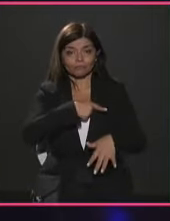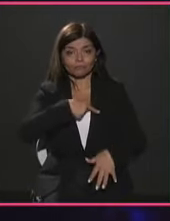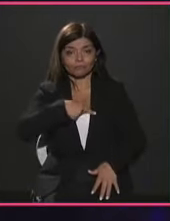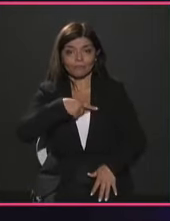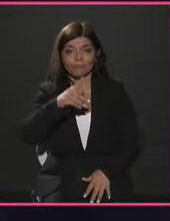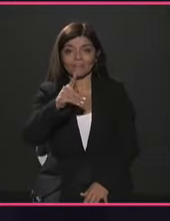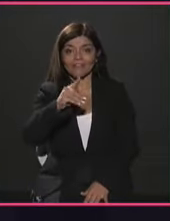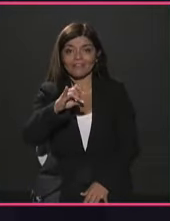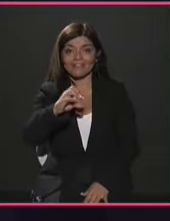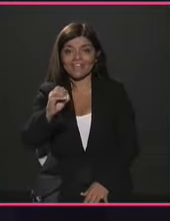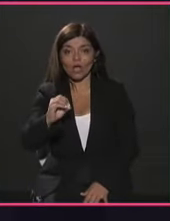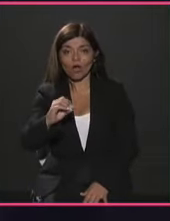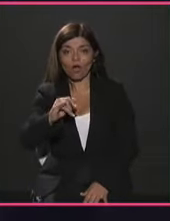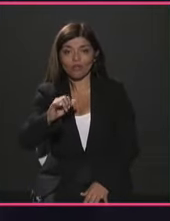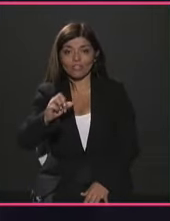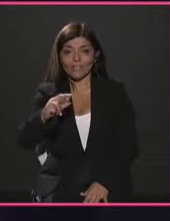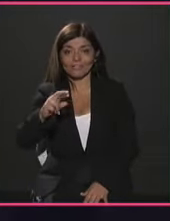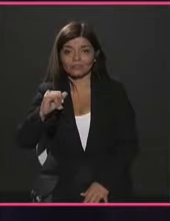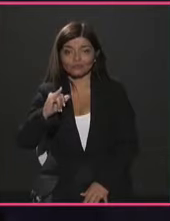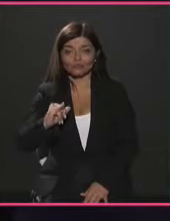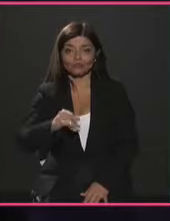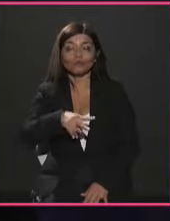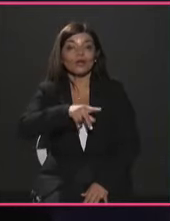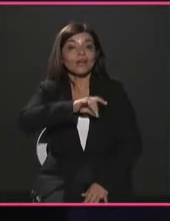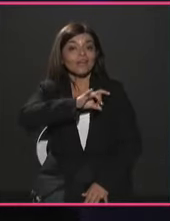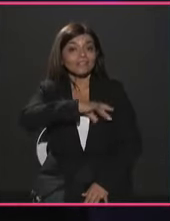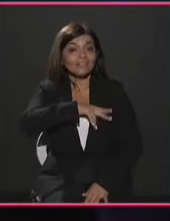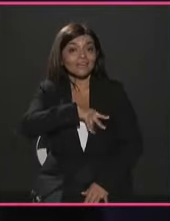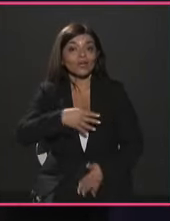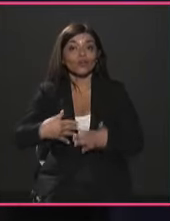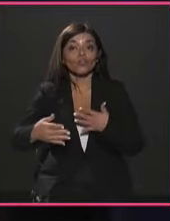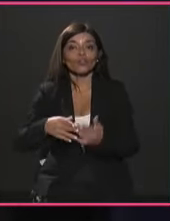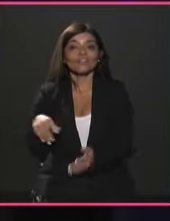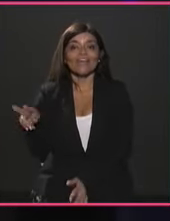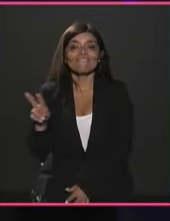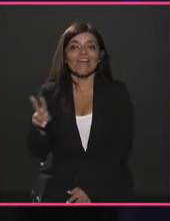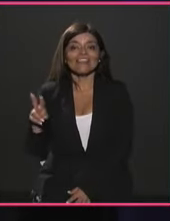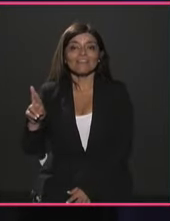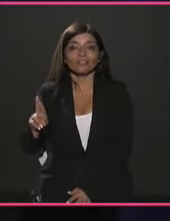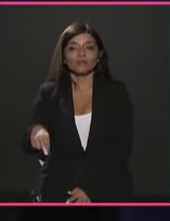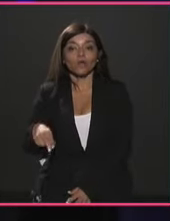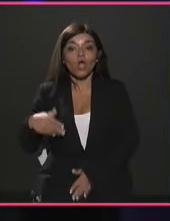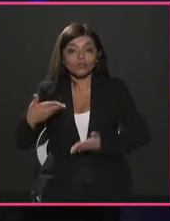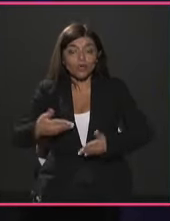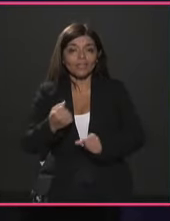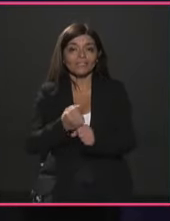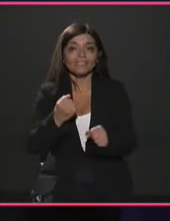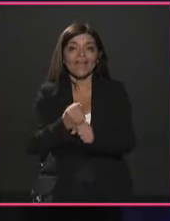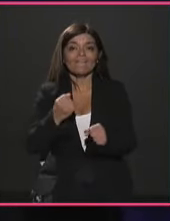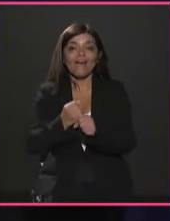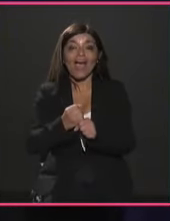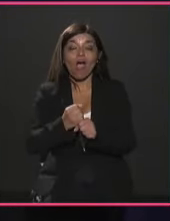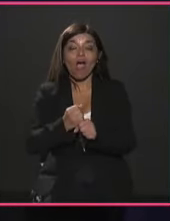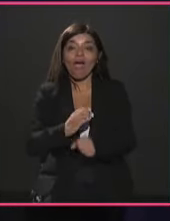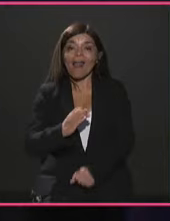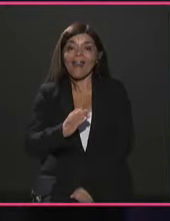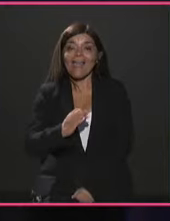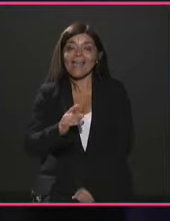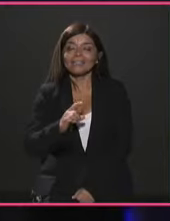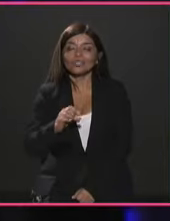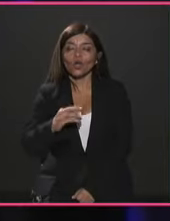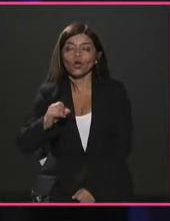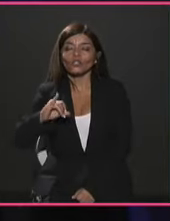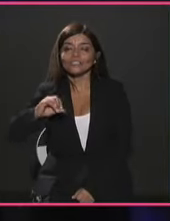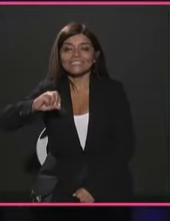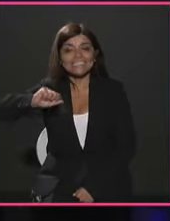yarun soy chileno de la ciudad de Valdivia en el sur y actualmente resido y trabajo en la universidad de edimburgo capital de Escocia parte del